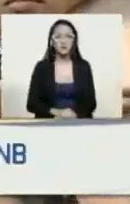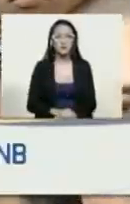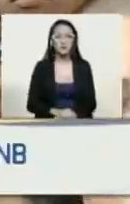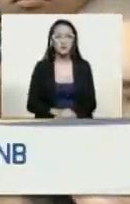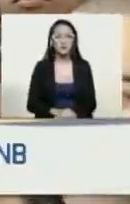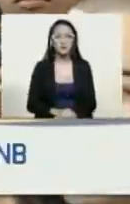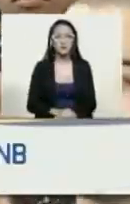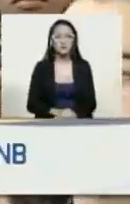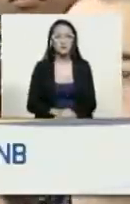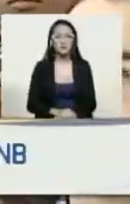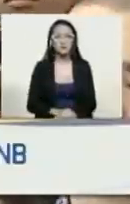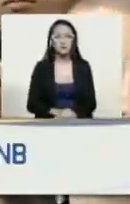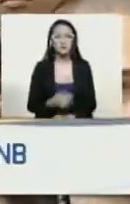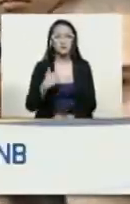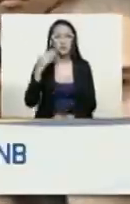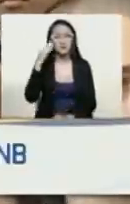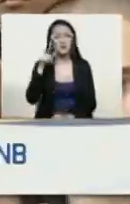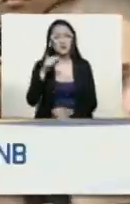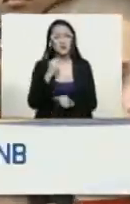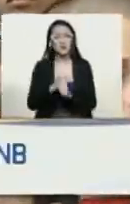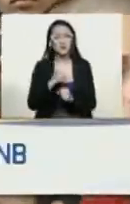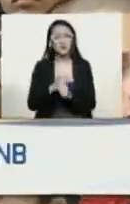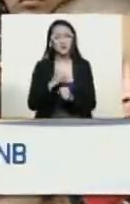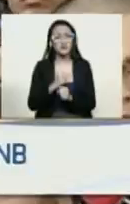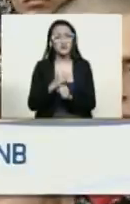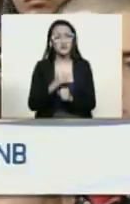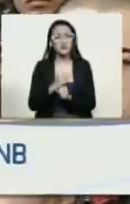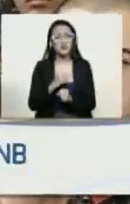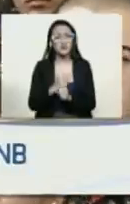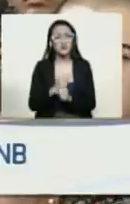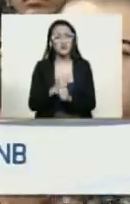Porque sé que es una labor